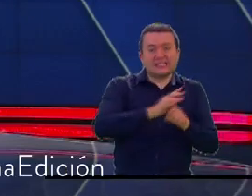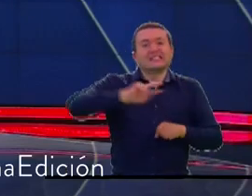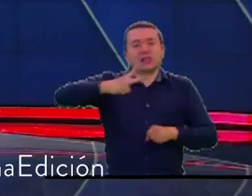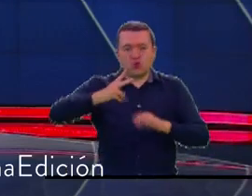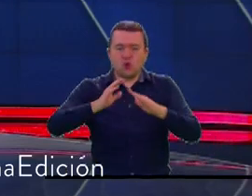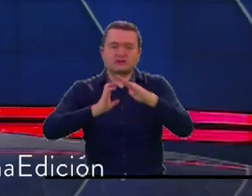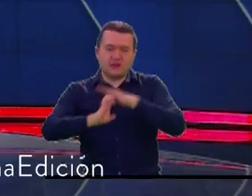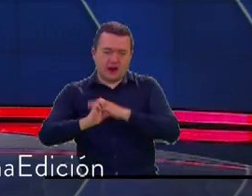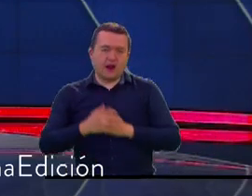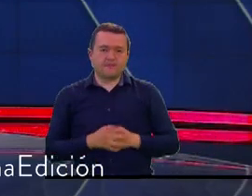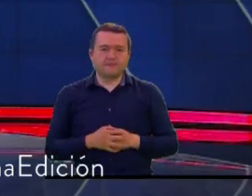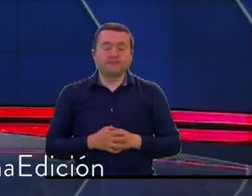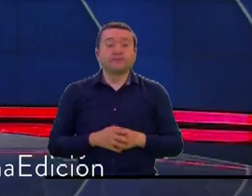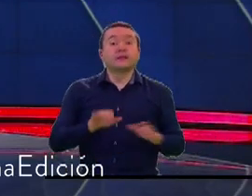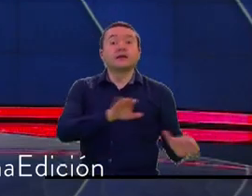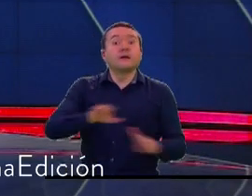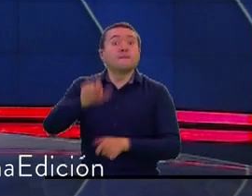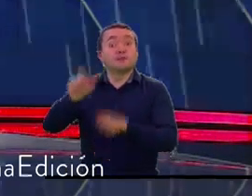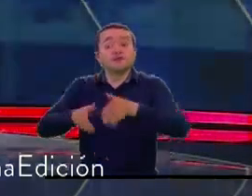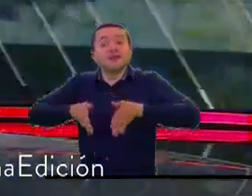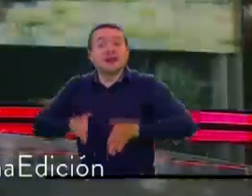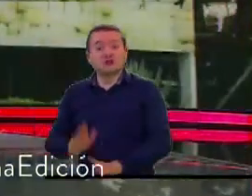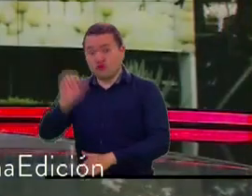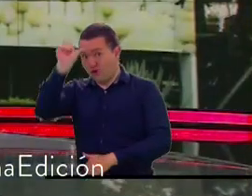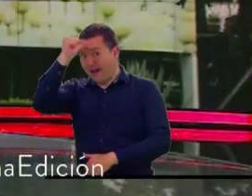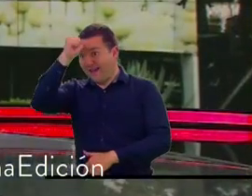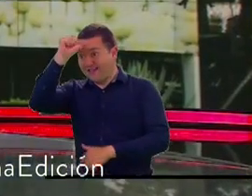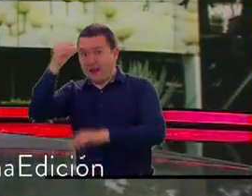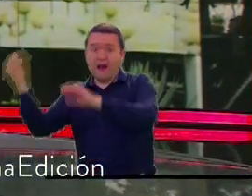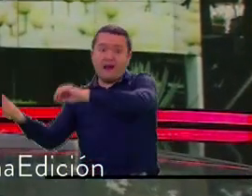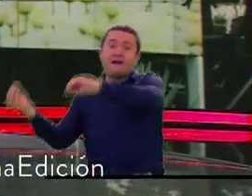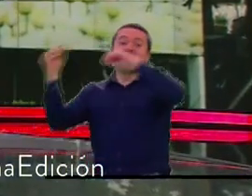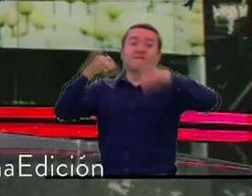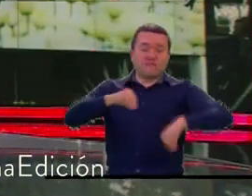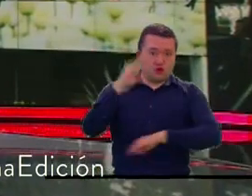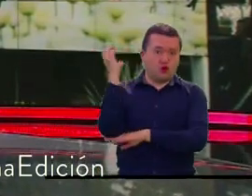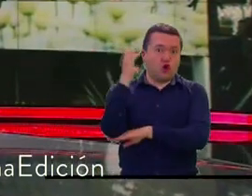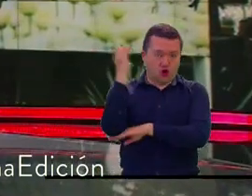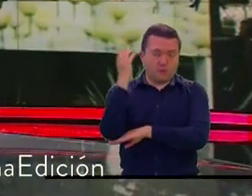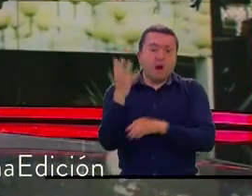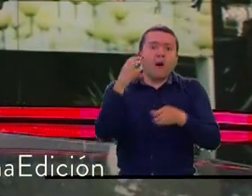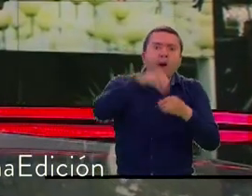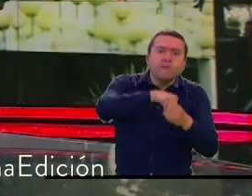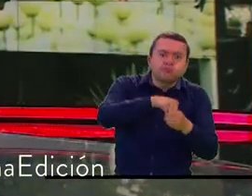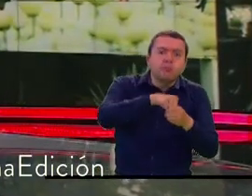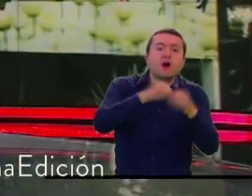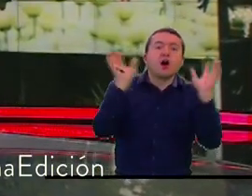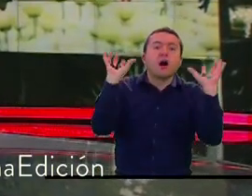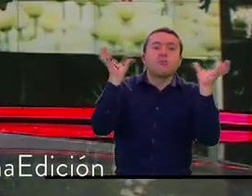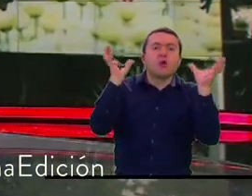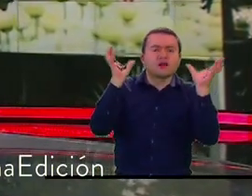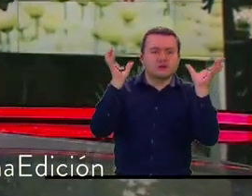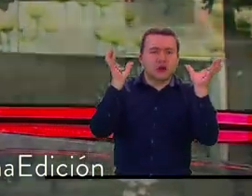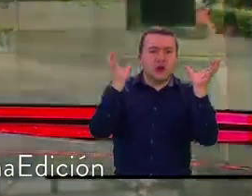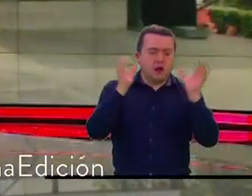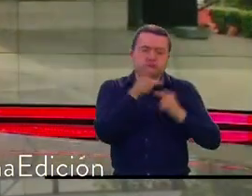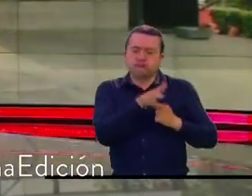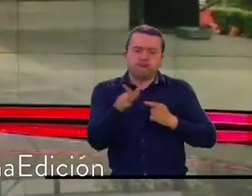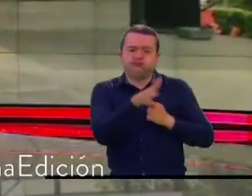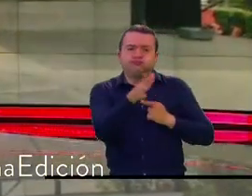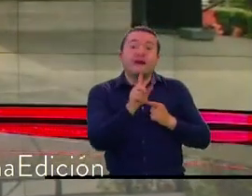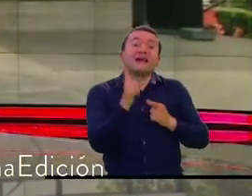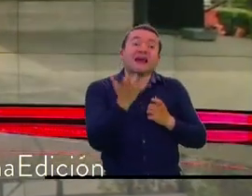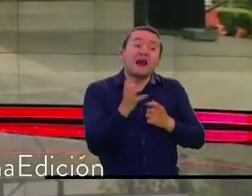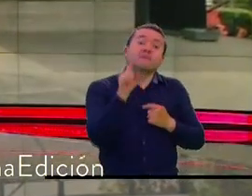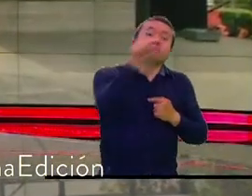Y dos ciudadanos de la India fueron sorprendidos al interior de una ambulancia cuando pretendían llegar a Turbo, Antioquia. Los extranjeros querían cruzar a Panamá